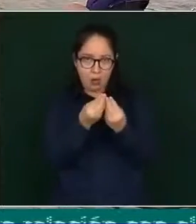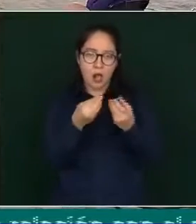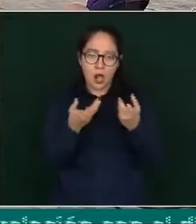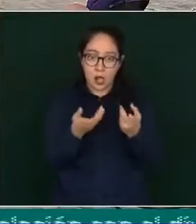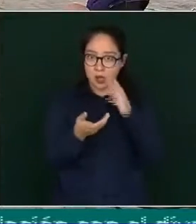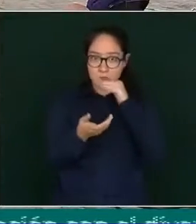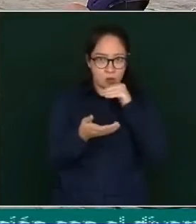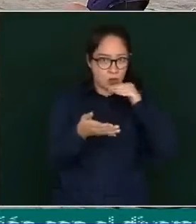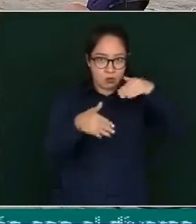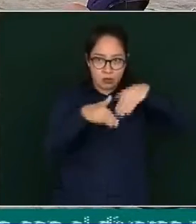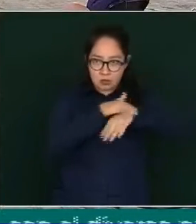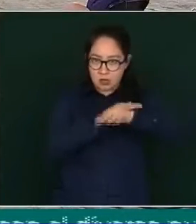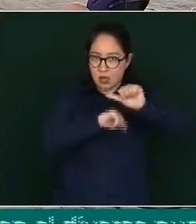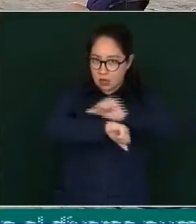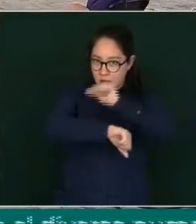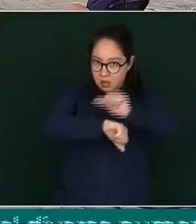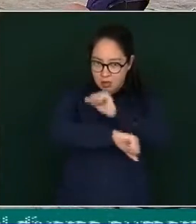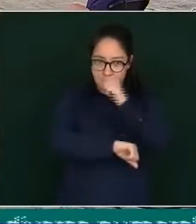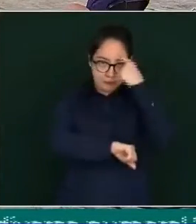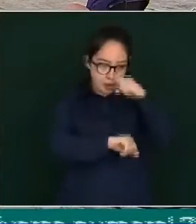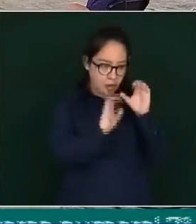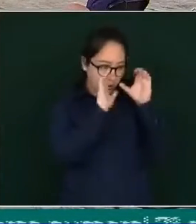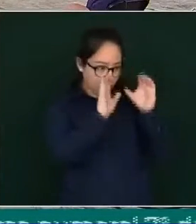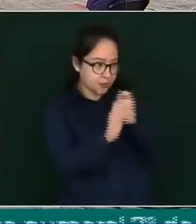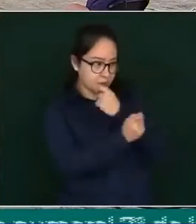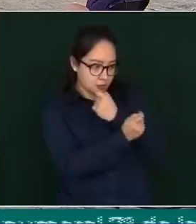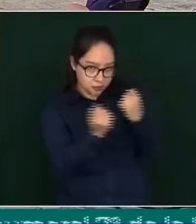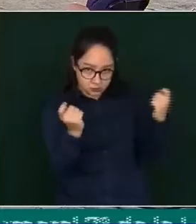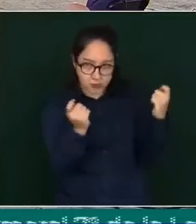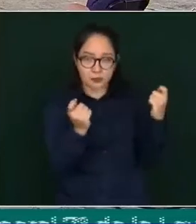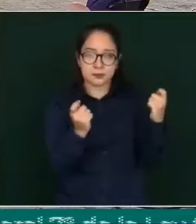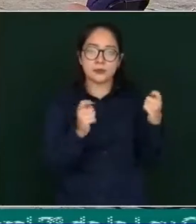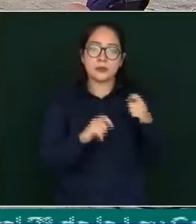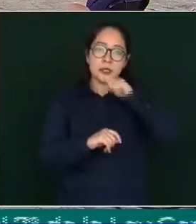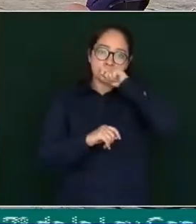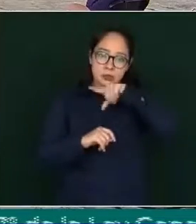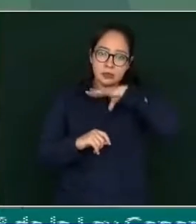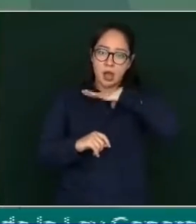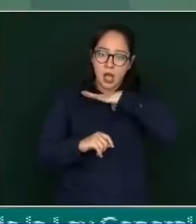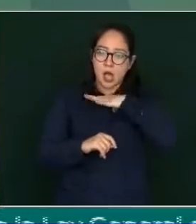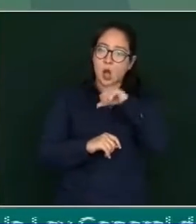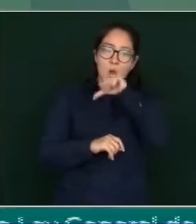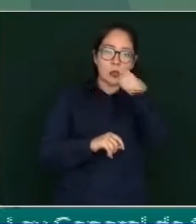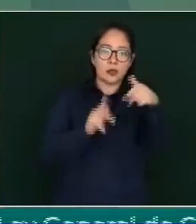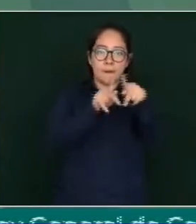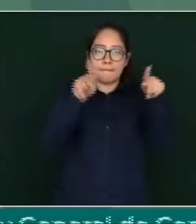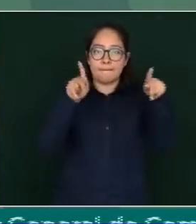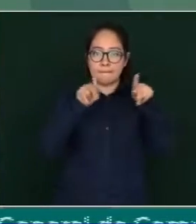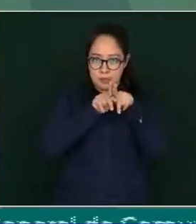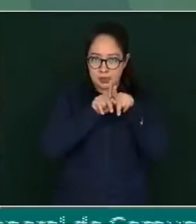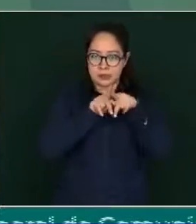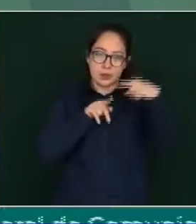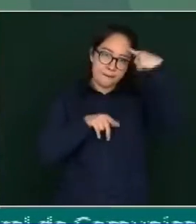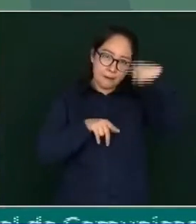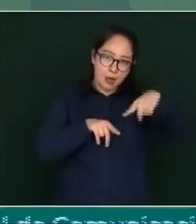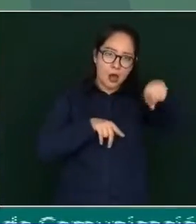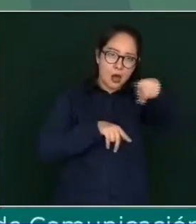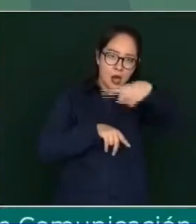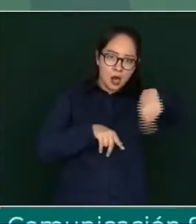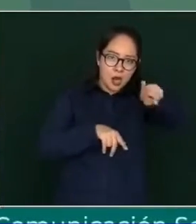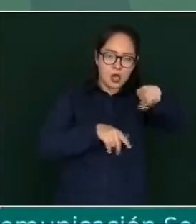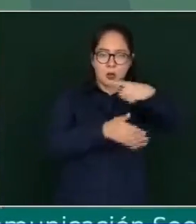de que entren vehículos para cuidar a los niños. También tiene su centro comercial para atender a los derechohabientes y a